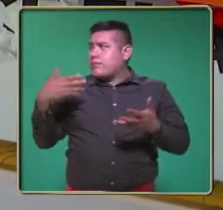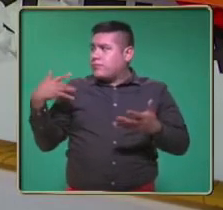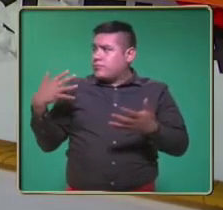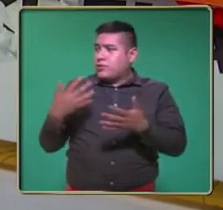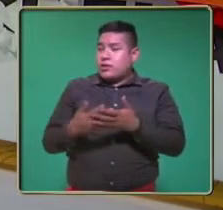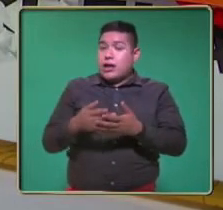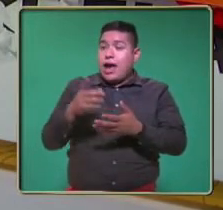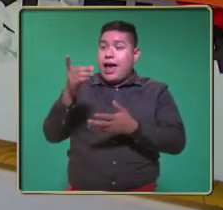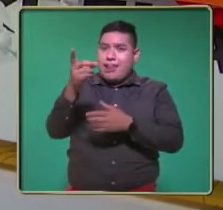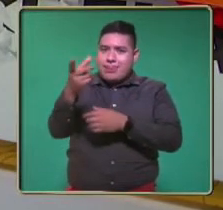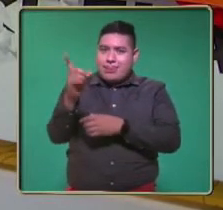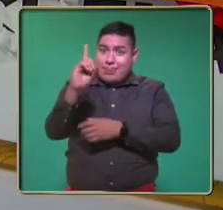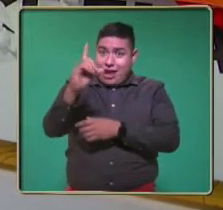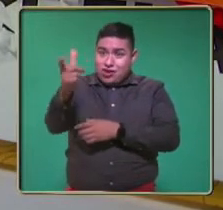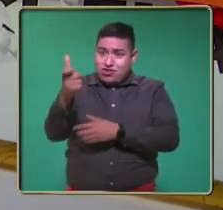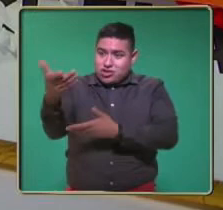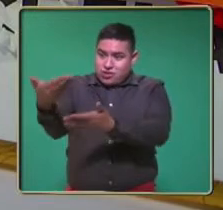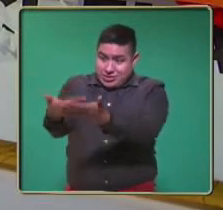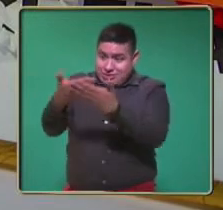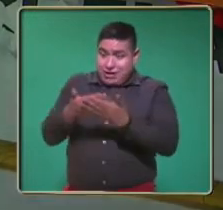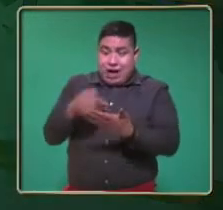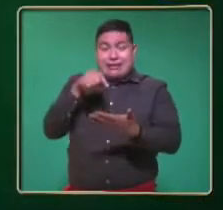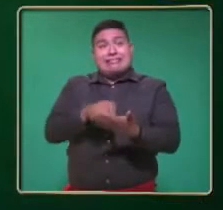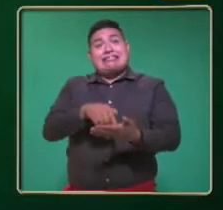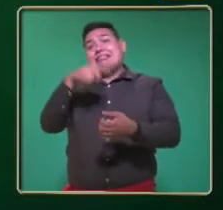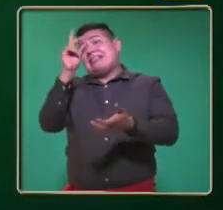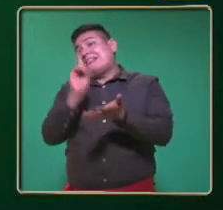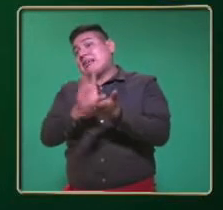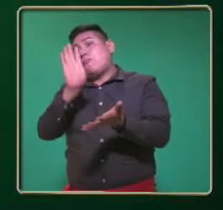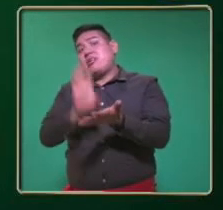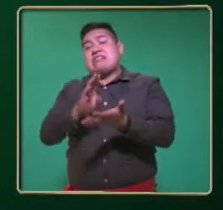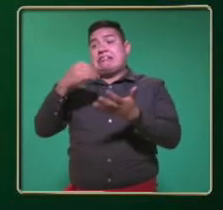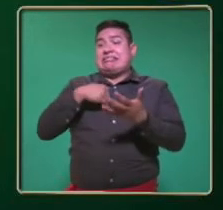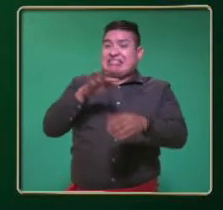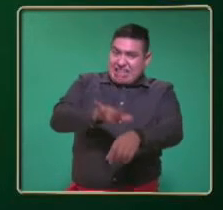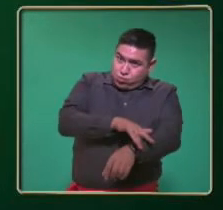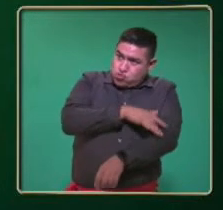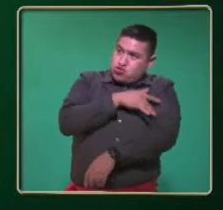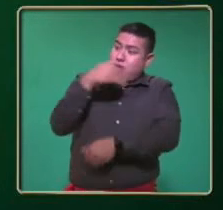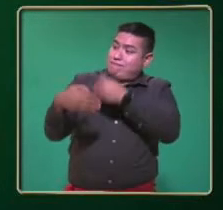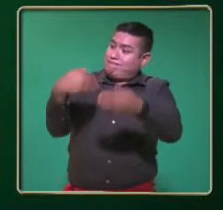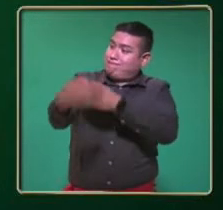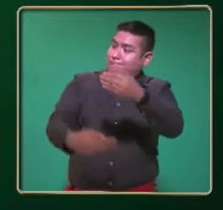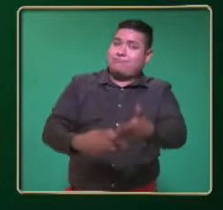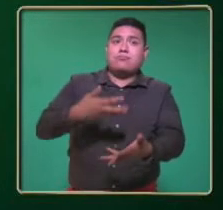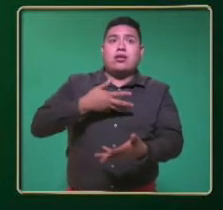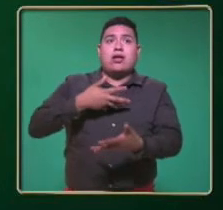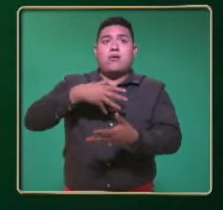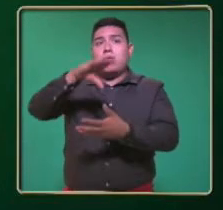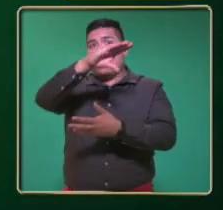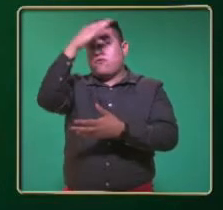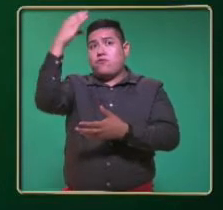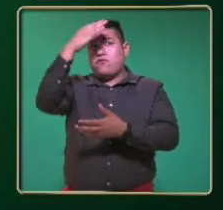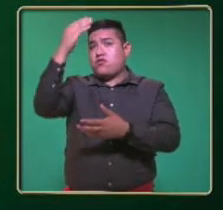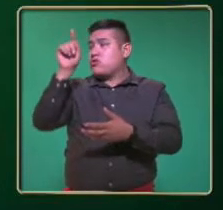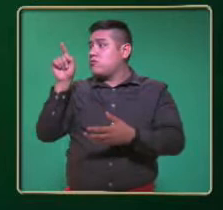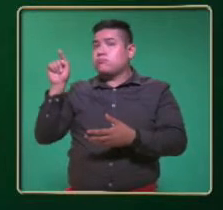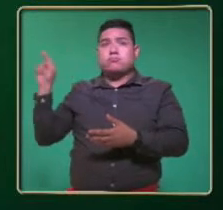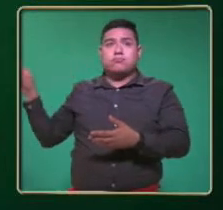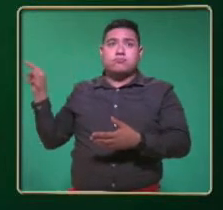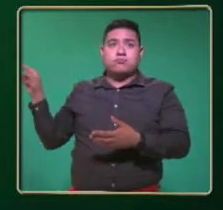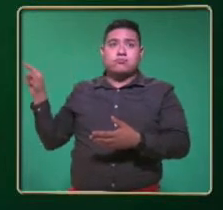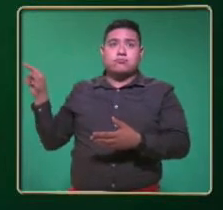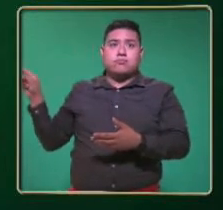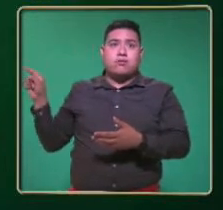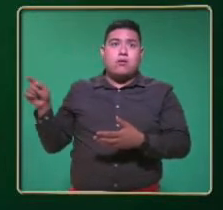del diagnóstico. Bueno, como nosotros estamos observando aquí en estas imágenes, vemos a una mami